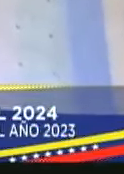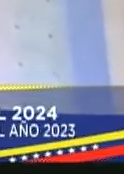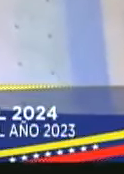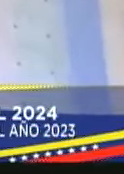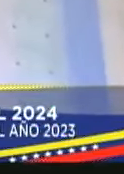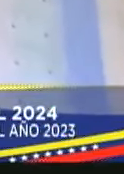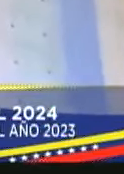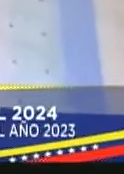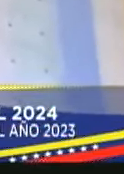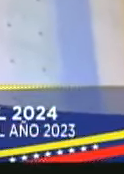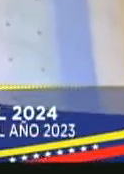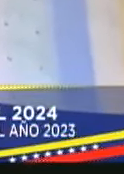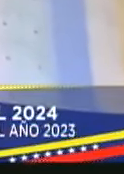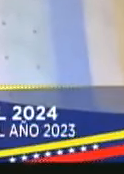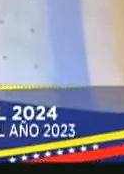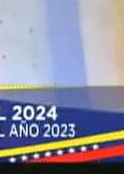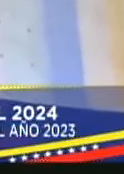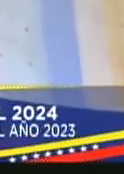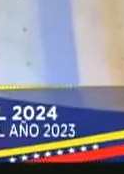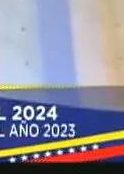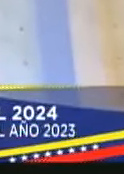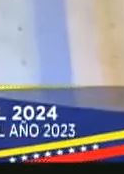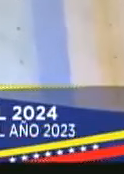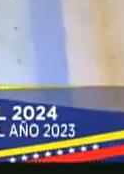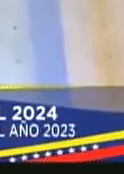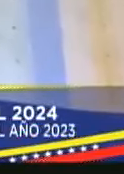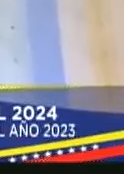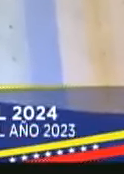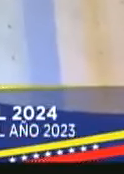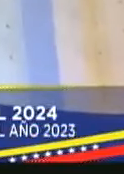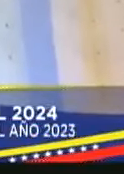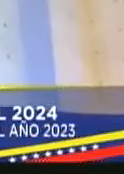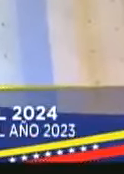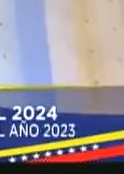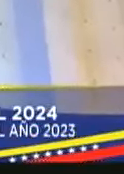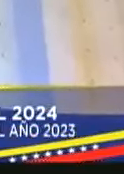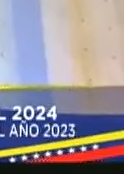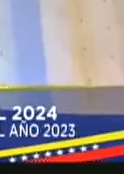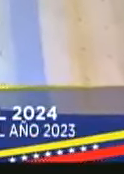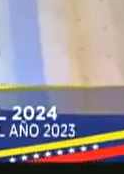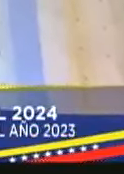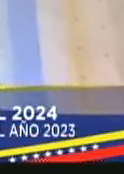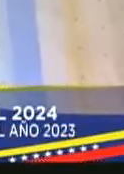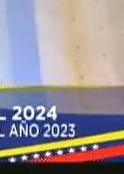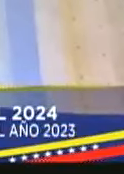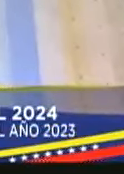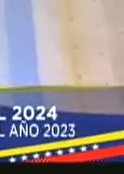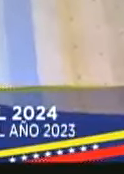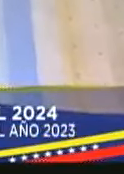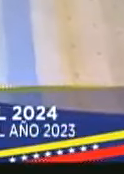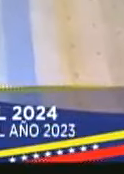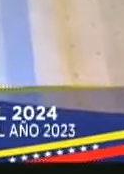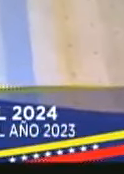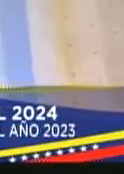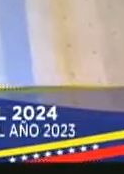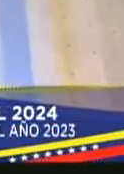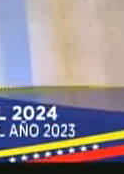nacional, cuyos esfuerzos apuntan a adaptar todas sus leyes a las más avanzadas doctrinas de los derechos